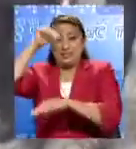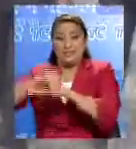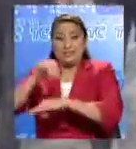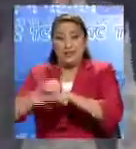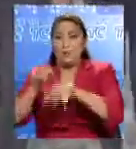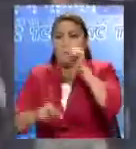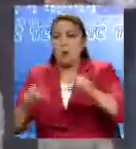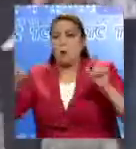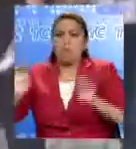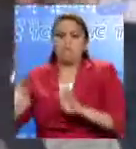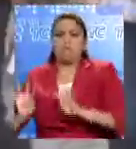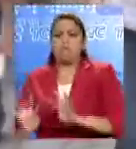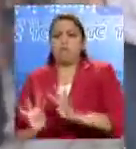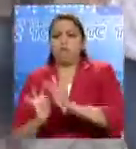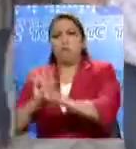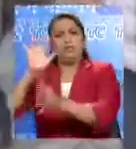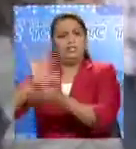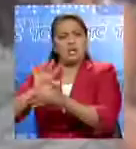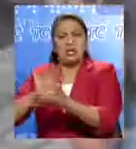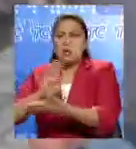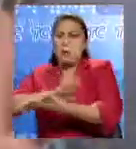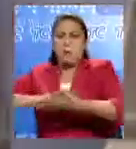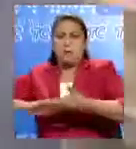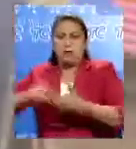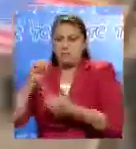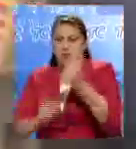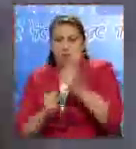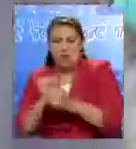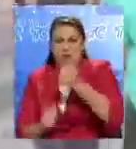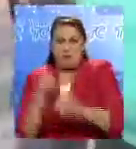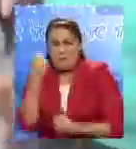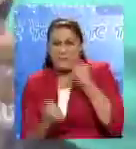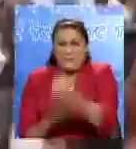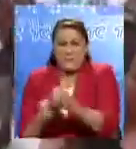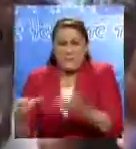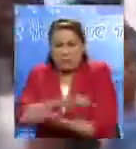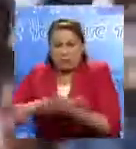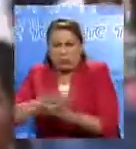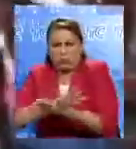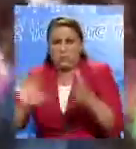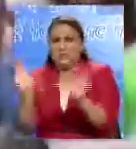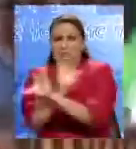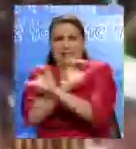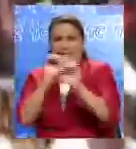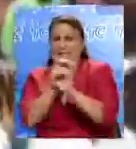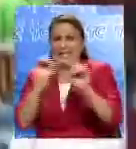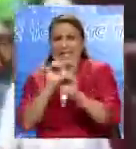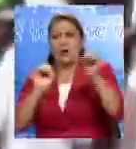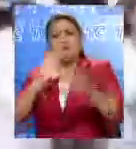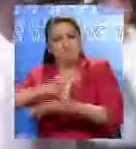ni enfrentamientos entre los grupos que tomaron pacíficamente las calles para hacer oír su voz. Fernando Escurra, TC Televisión.